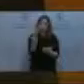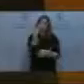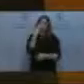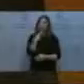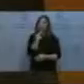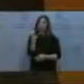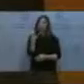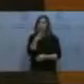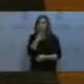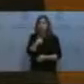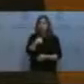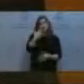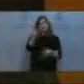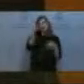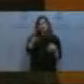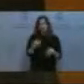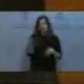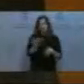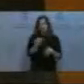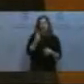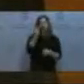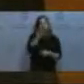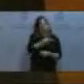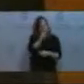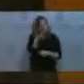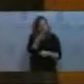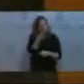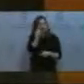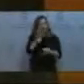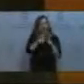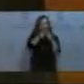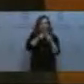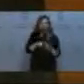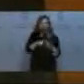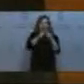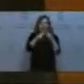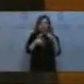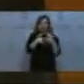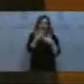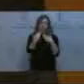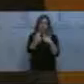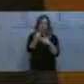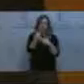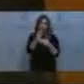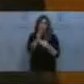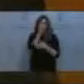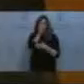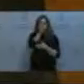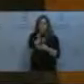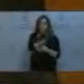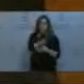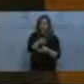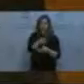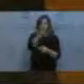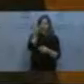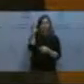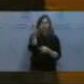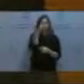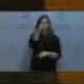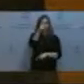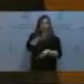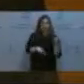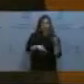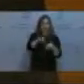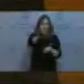seguro que va a ser muy interesante revisar las hemerotecas dentro de un par de años. Muy interesante en función de lo que usted